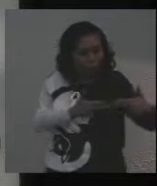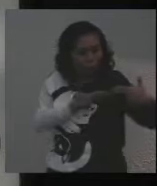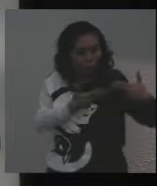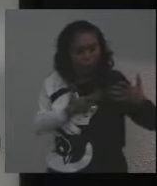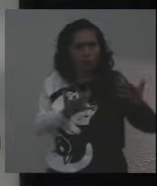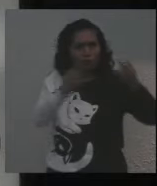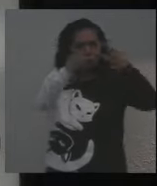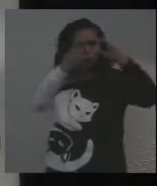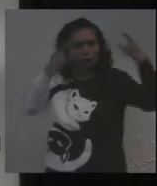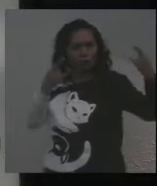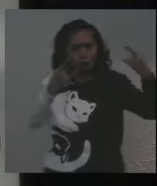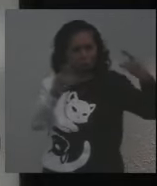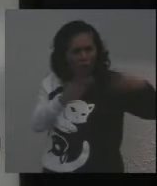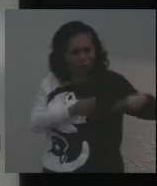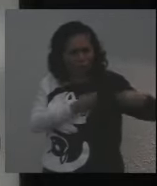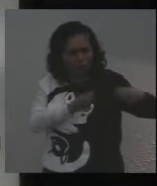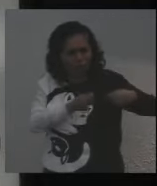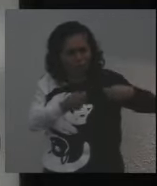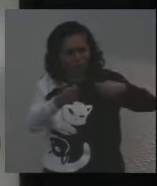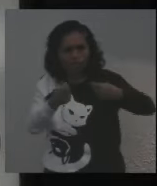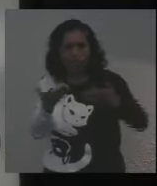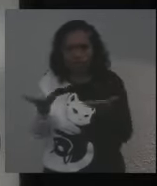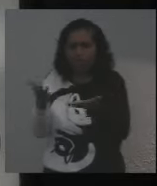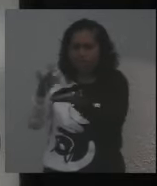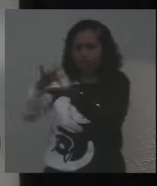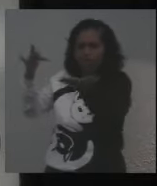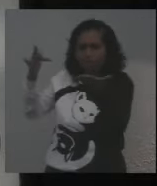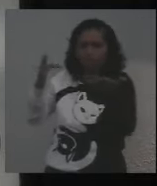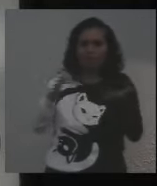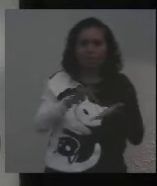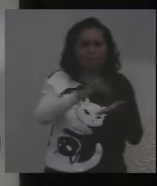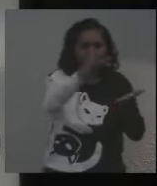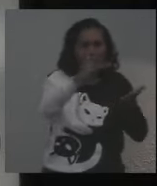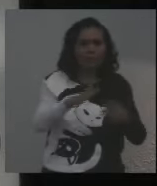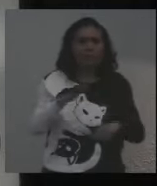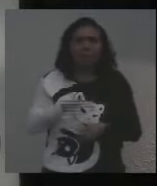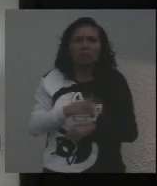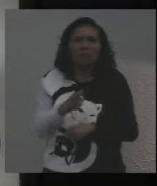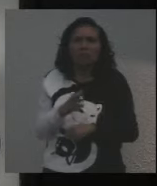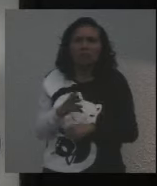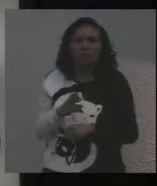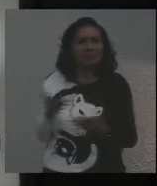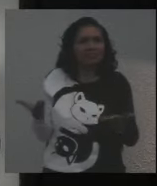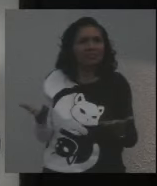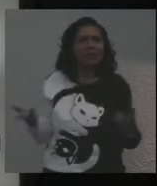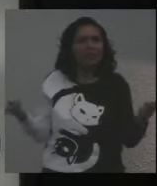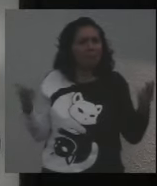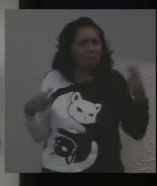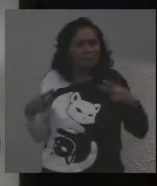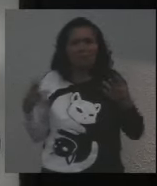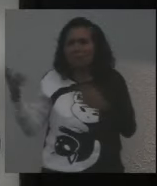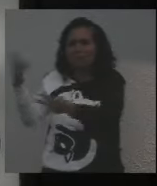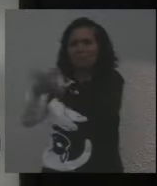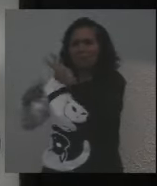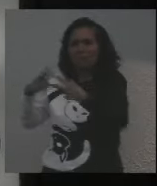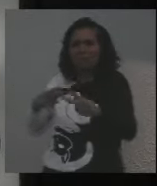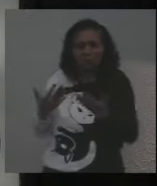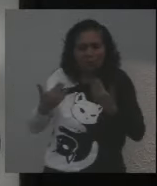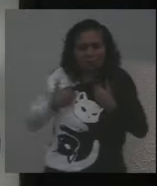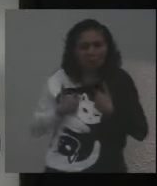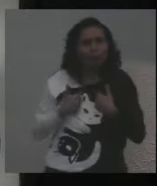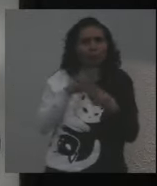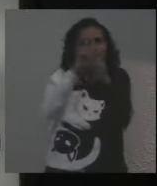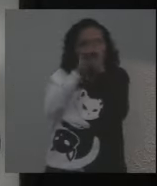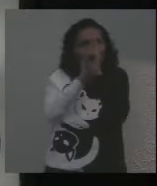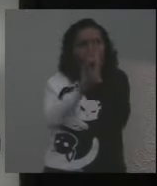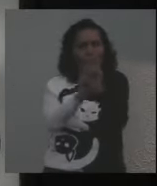hace cada una y cada uno de ustedes por eso vengo aquí con el profundo reconocimiento